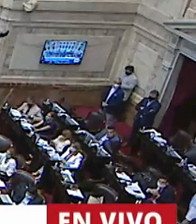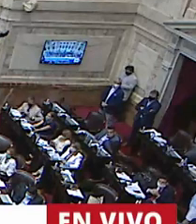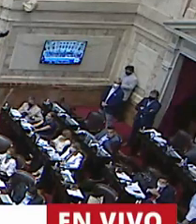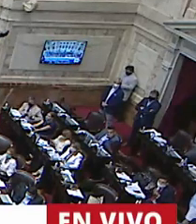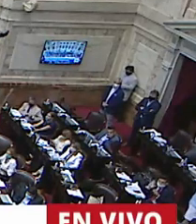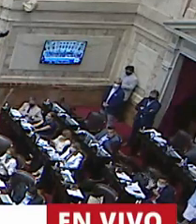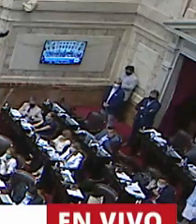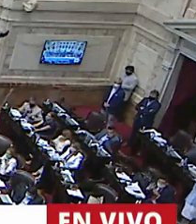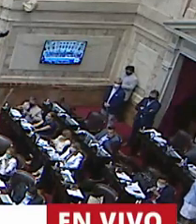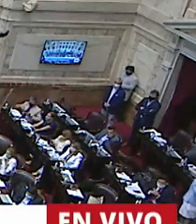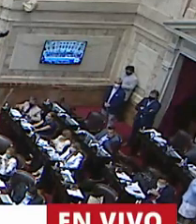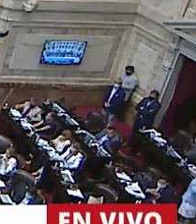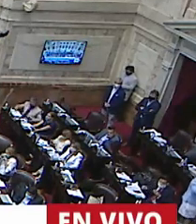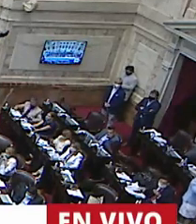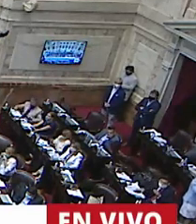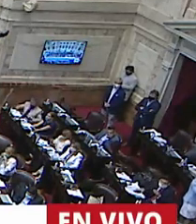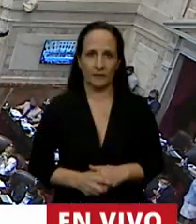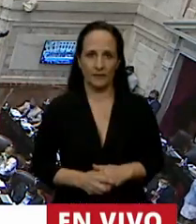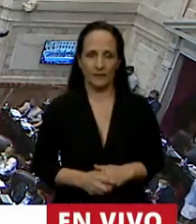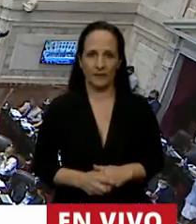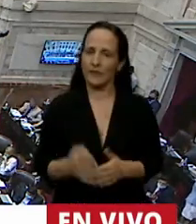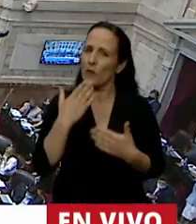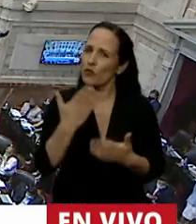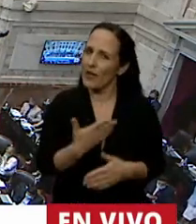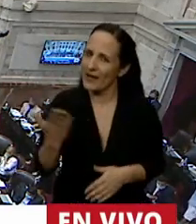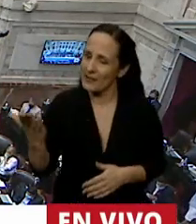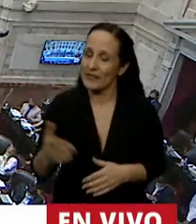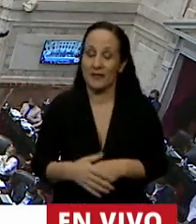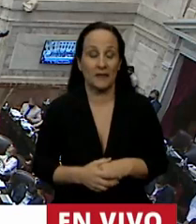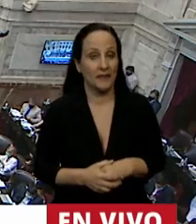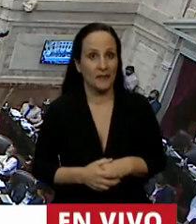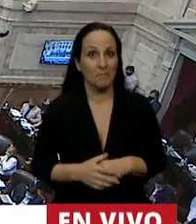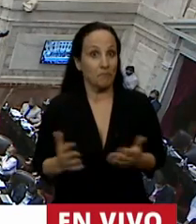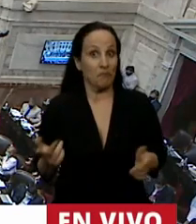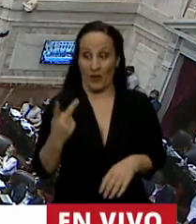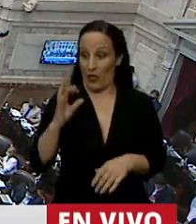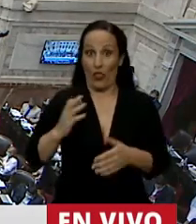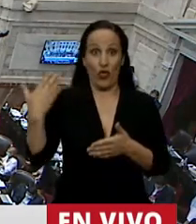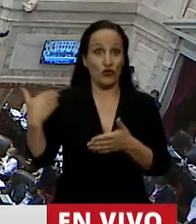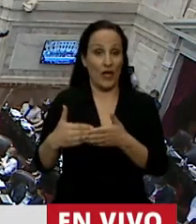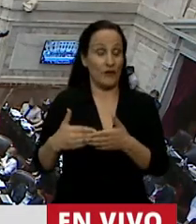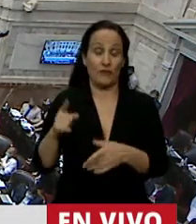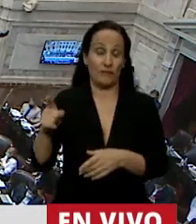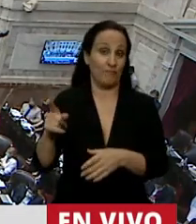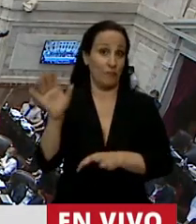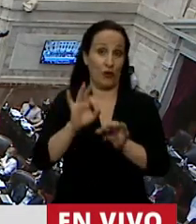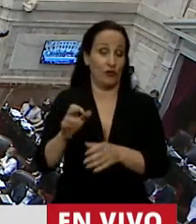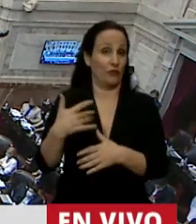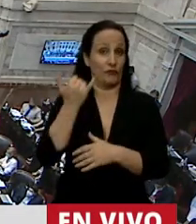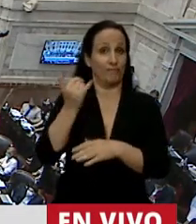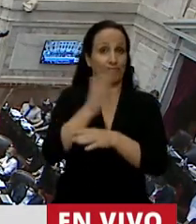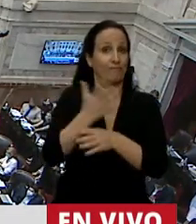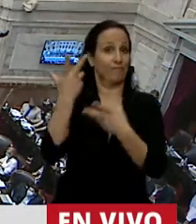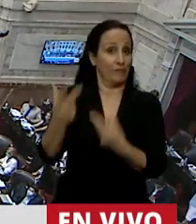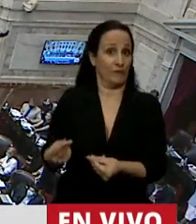Muchas gracias, presidente. Mire, estamos a 2 años de haber rechazado el proyecto del aborto